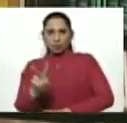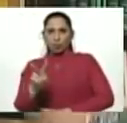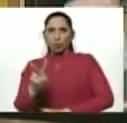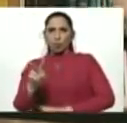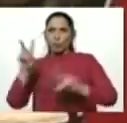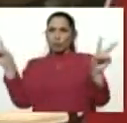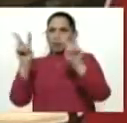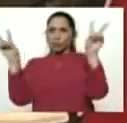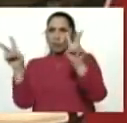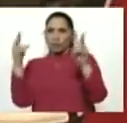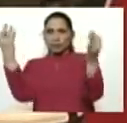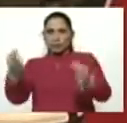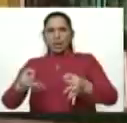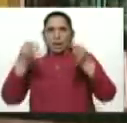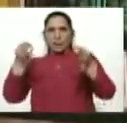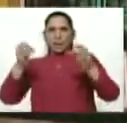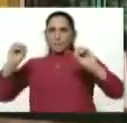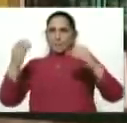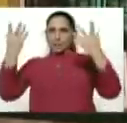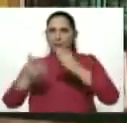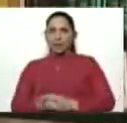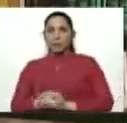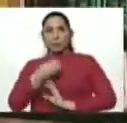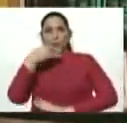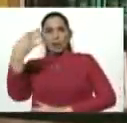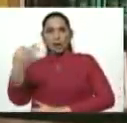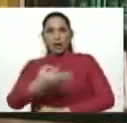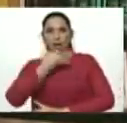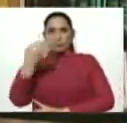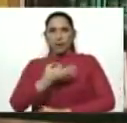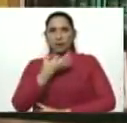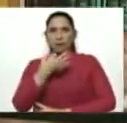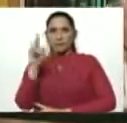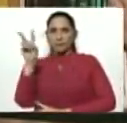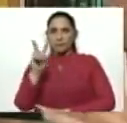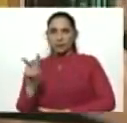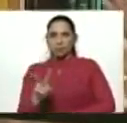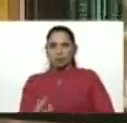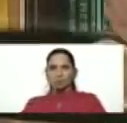la victoria siempre. Venceremos. Buenas tardes, Venezuela, feliz domingo.